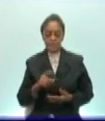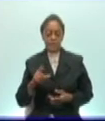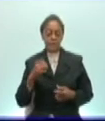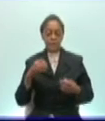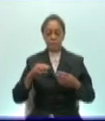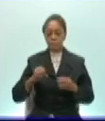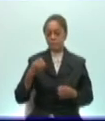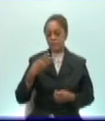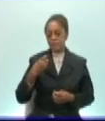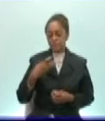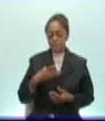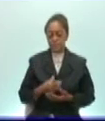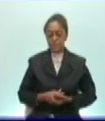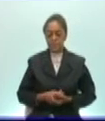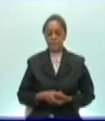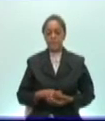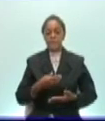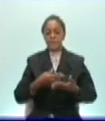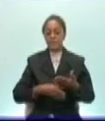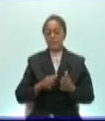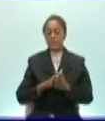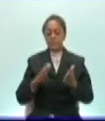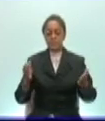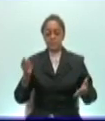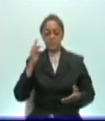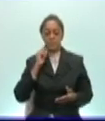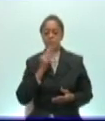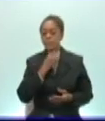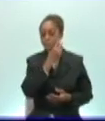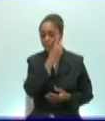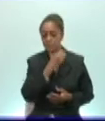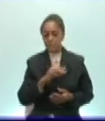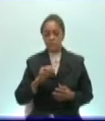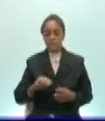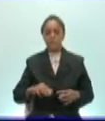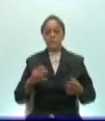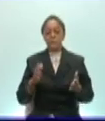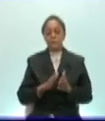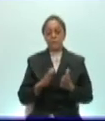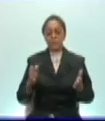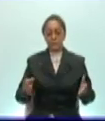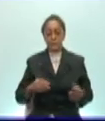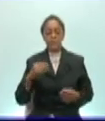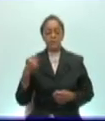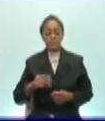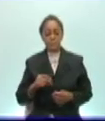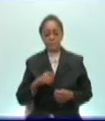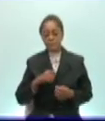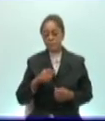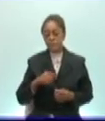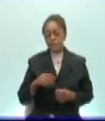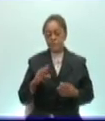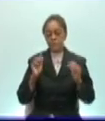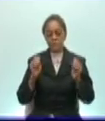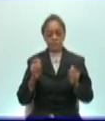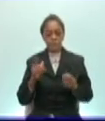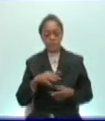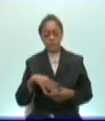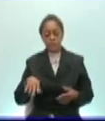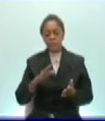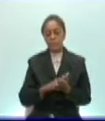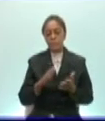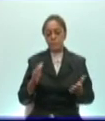neutralidad. La carta abierta de Martí, que se convierte en un artículo periodístico protestando por aquella situación del